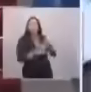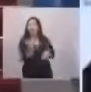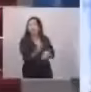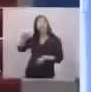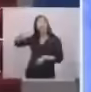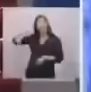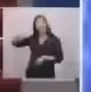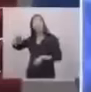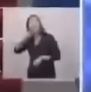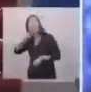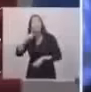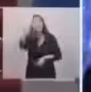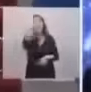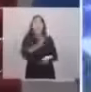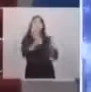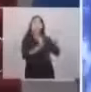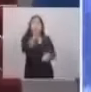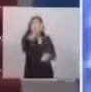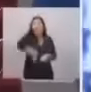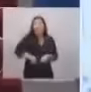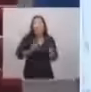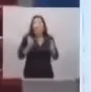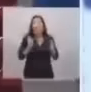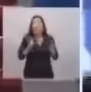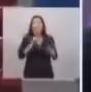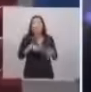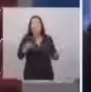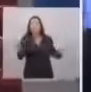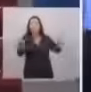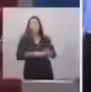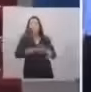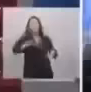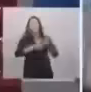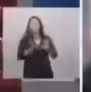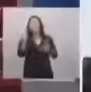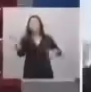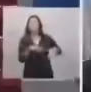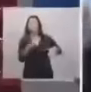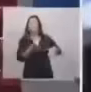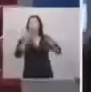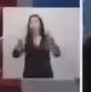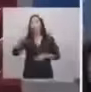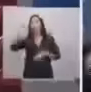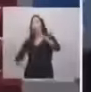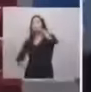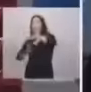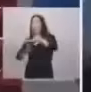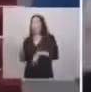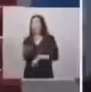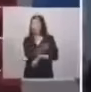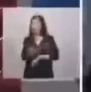decir bien nos aguantamos que no nos Saquen las retenci Ah que las aument No no vamos